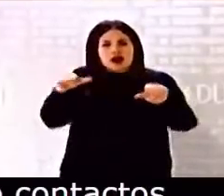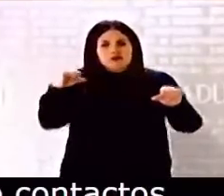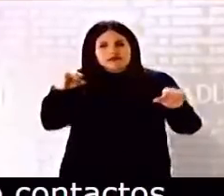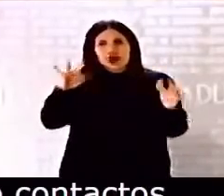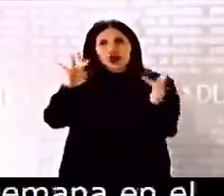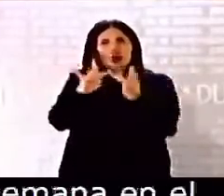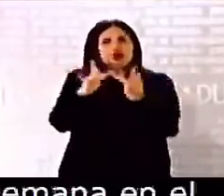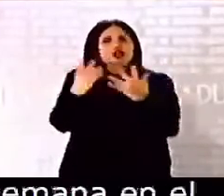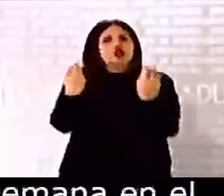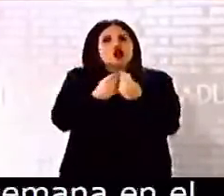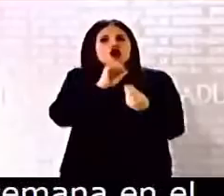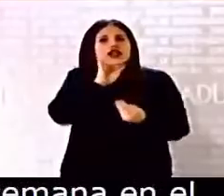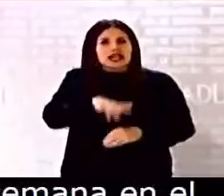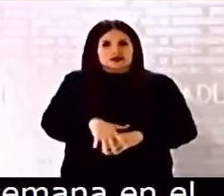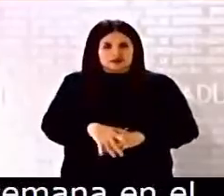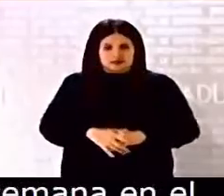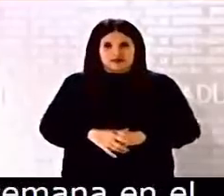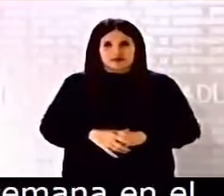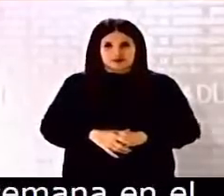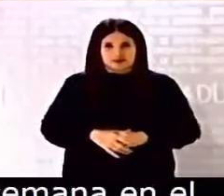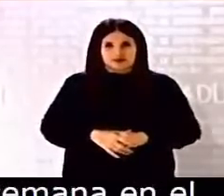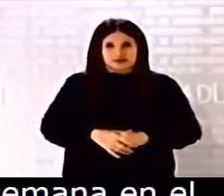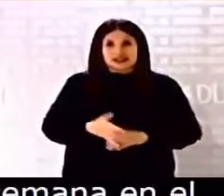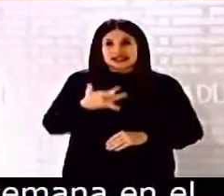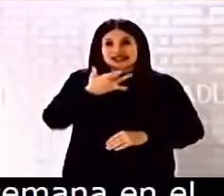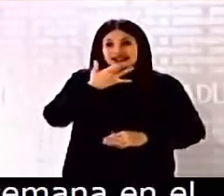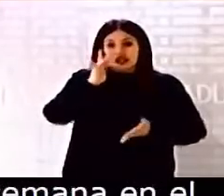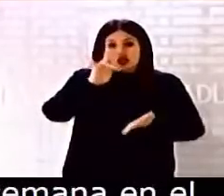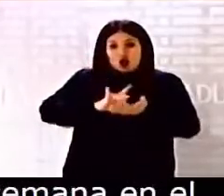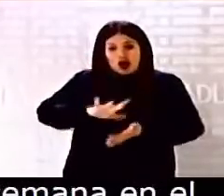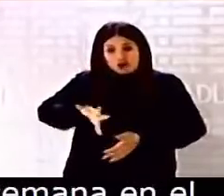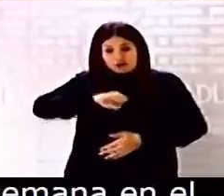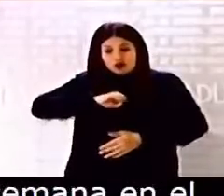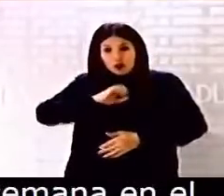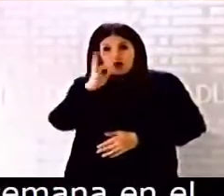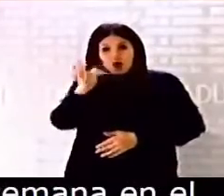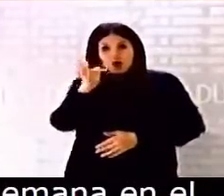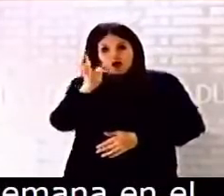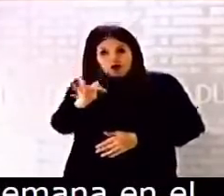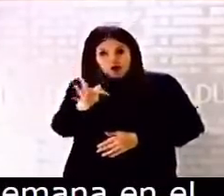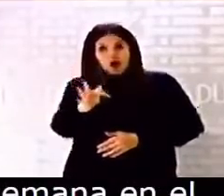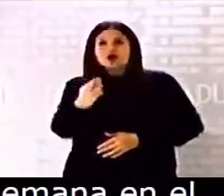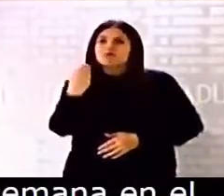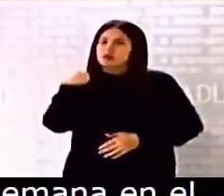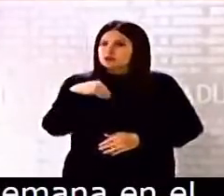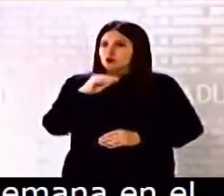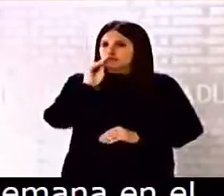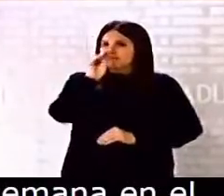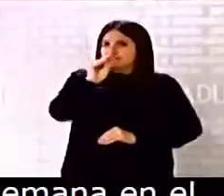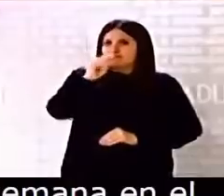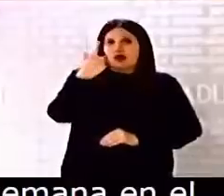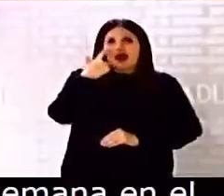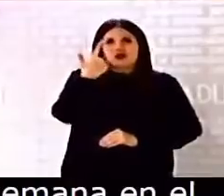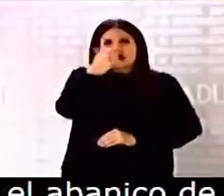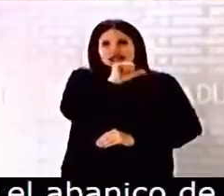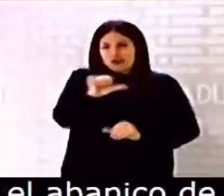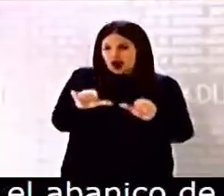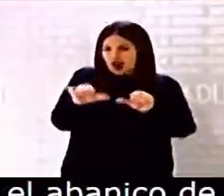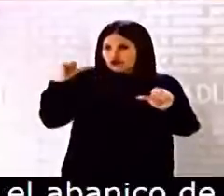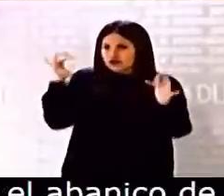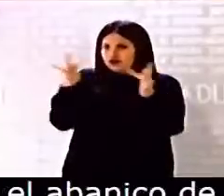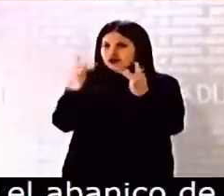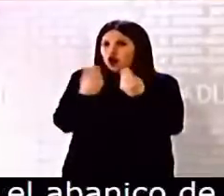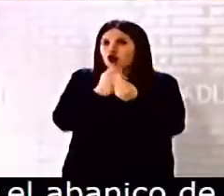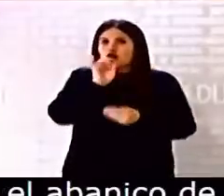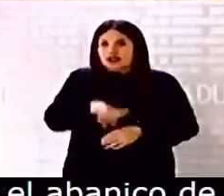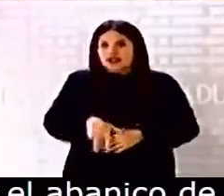contactos que puedan tener esas personas para abrir mucho más el abanico de posibilidades de detectar contactos estrechos de los